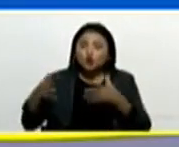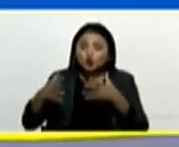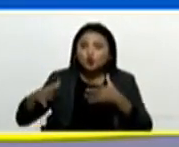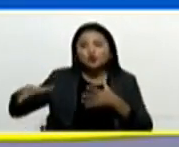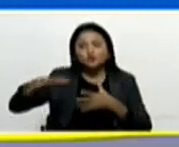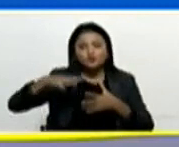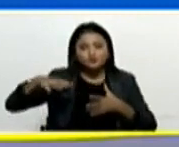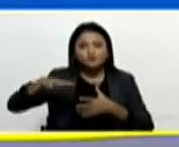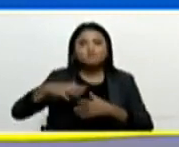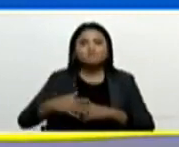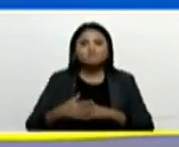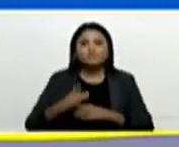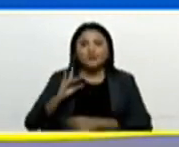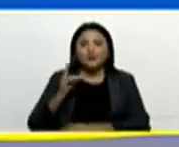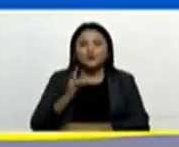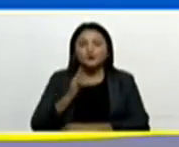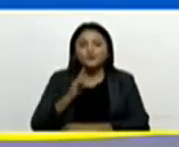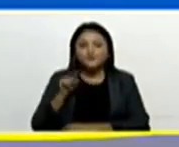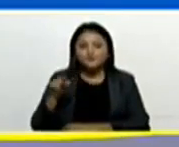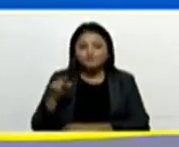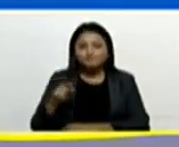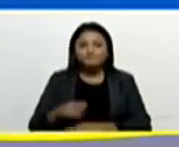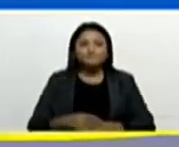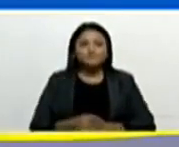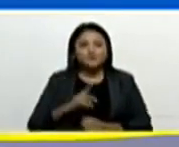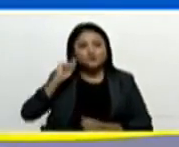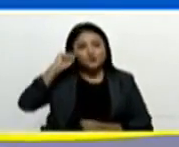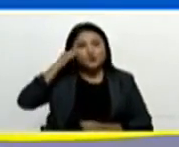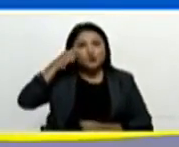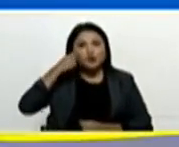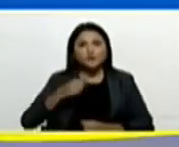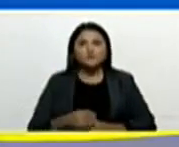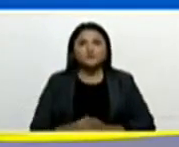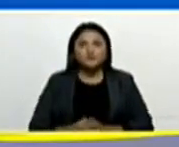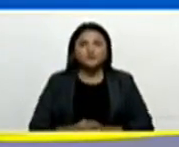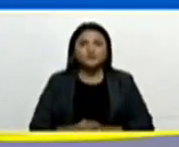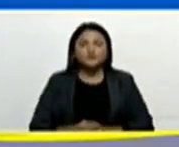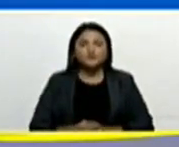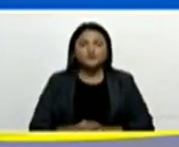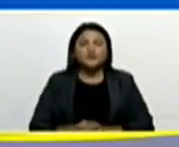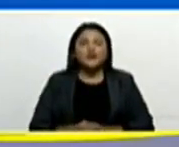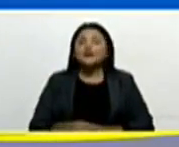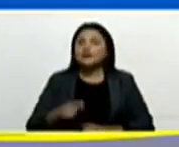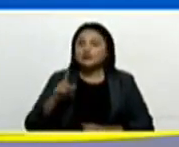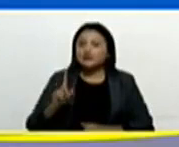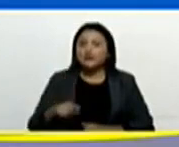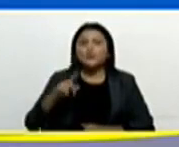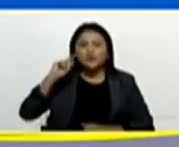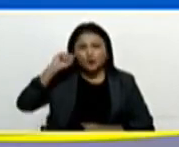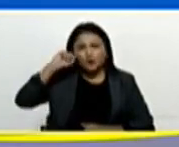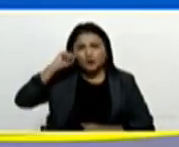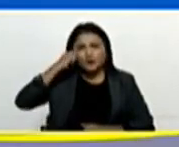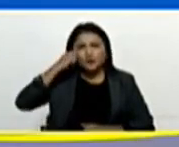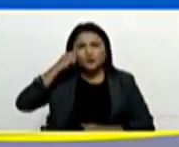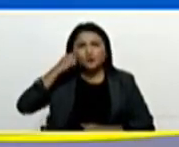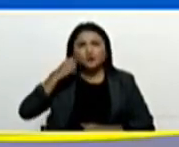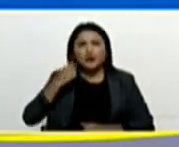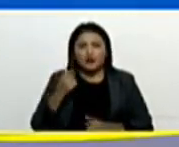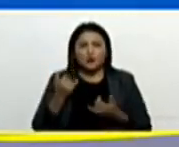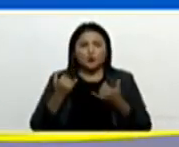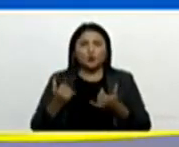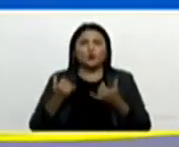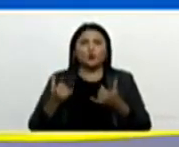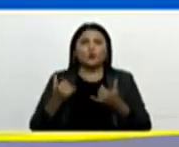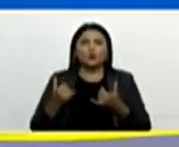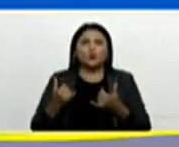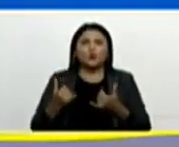nuestro estado plurinacional de Bolivia. Basta con recordar simplemente que hoy por hoy nuestro país, así